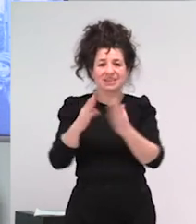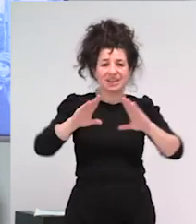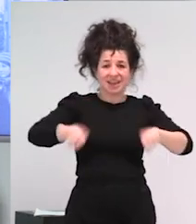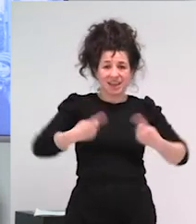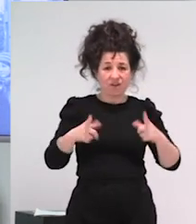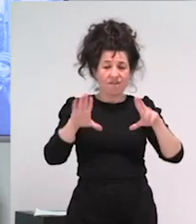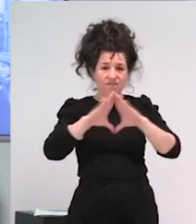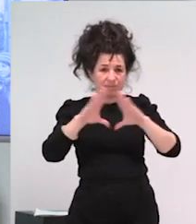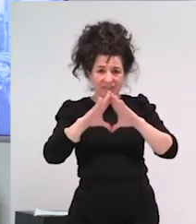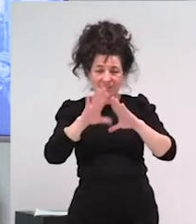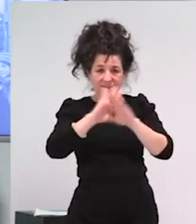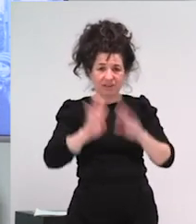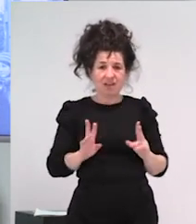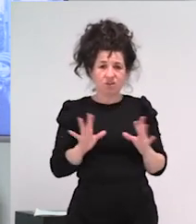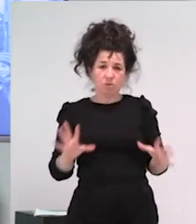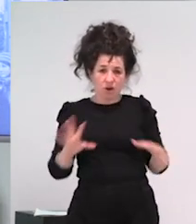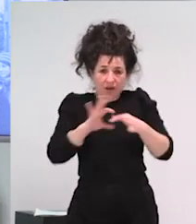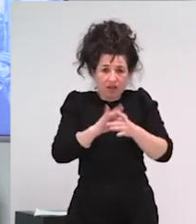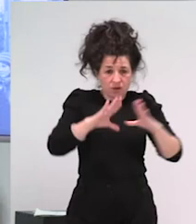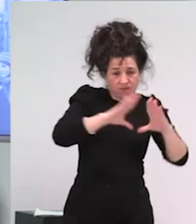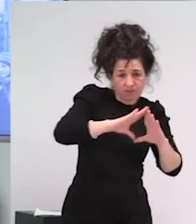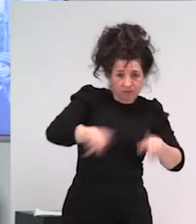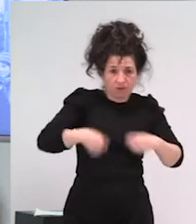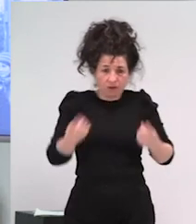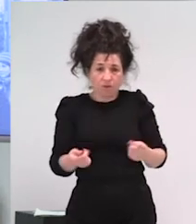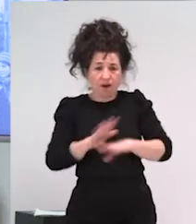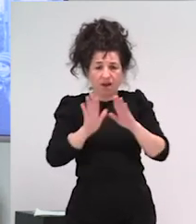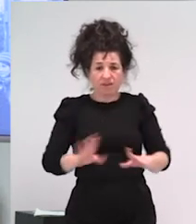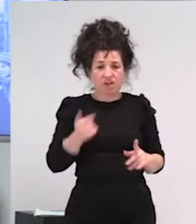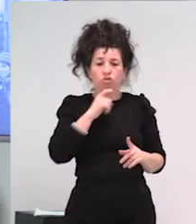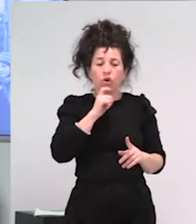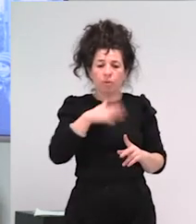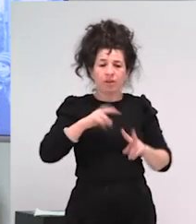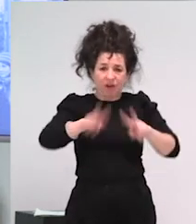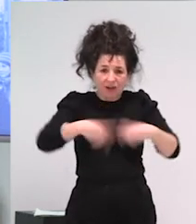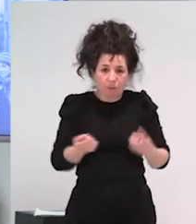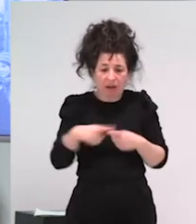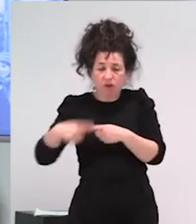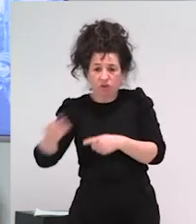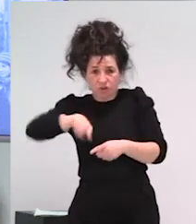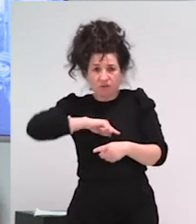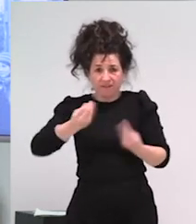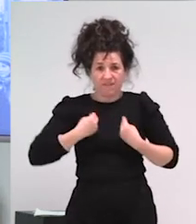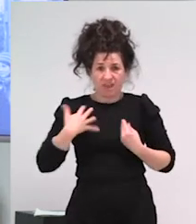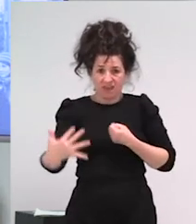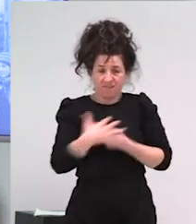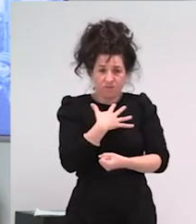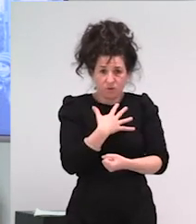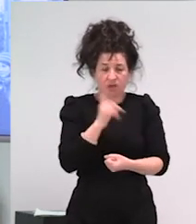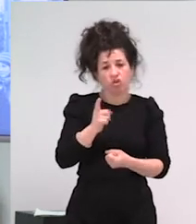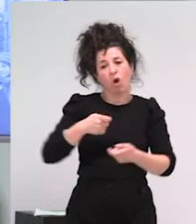y ecologismos, porque al final hablan de cómo recuperar cosas que atraviesan nuestras vidas y hacerlo de una manera que no sea por el mercado, sino que